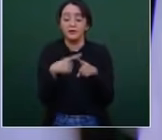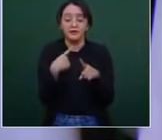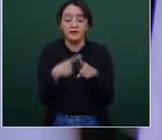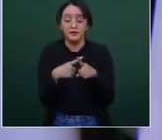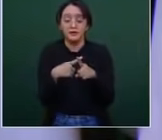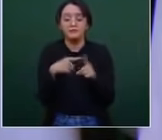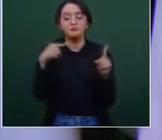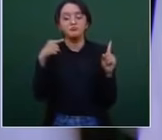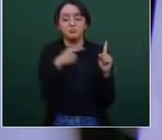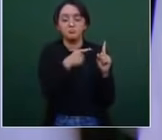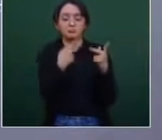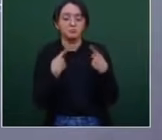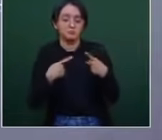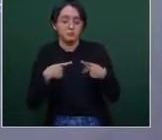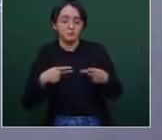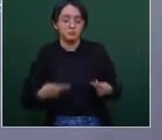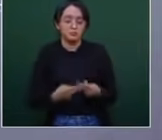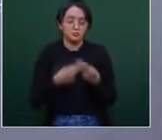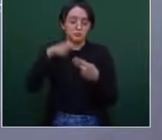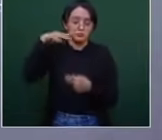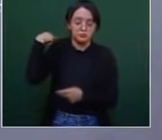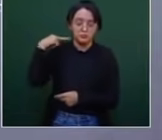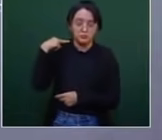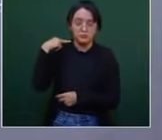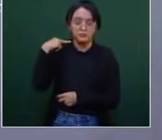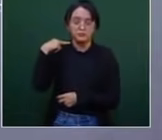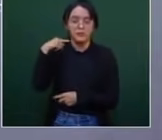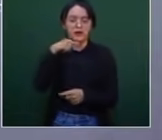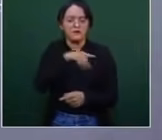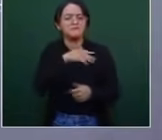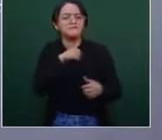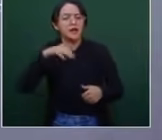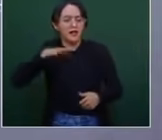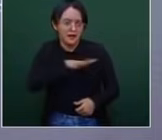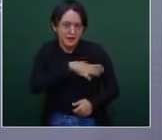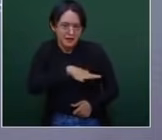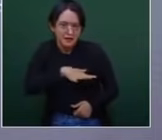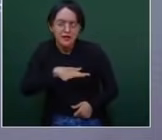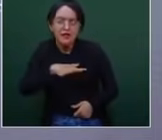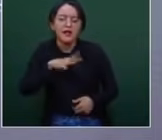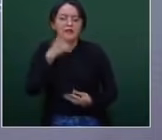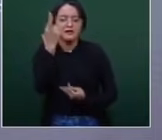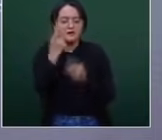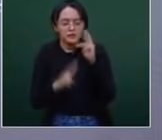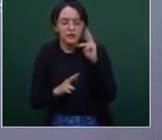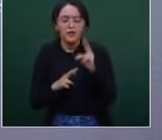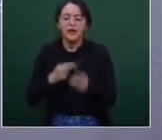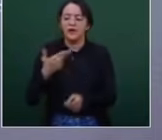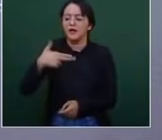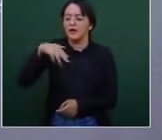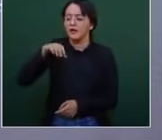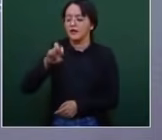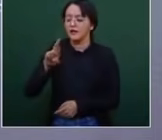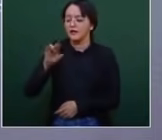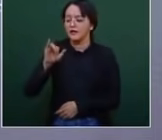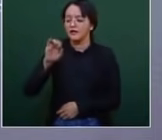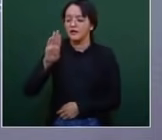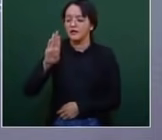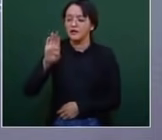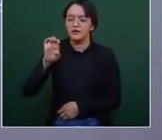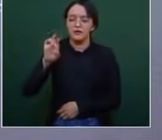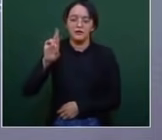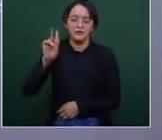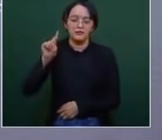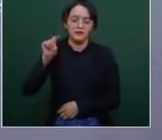veracruzano, general revolucionario Heriberto Jara Corona.